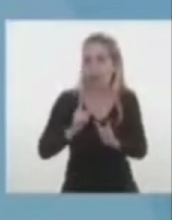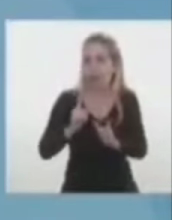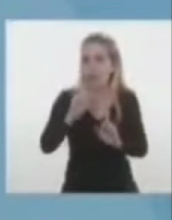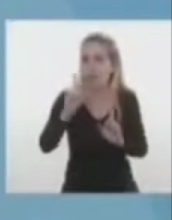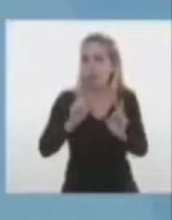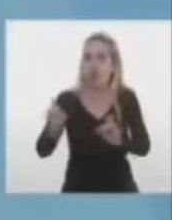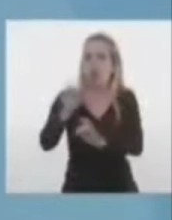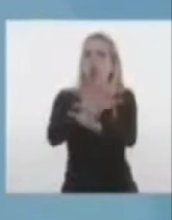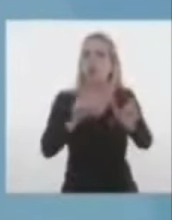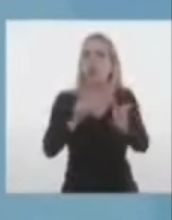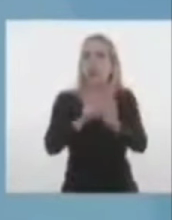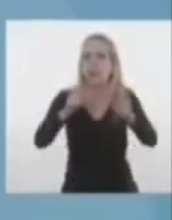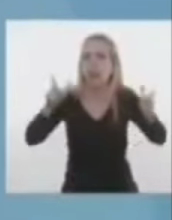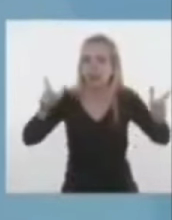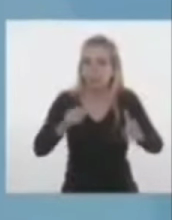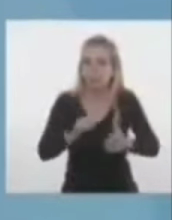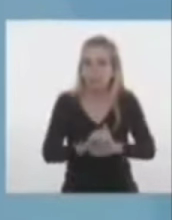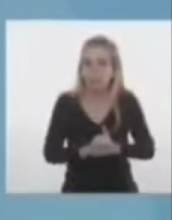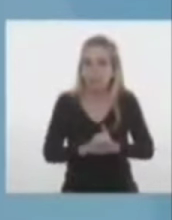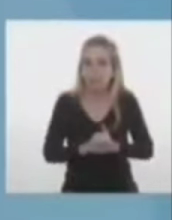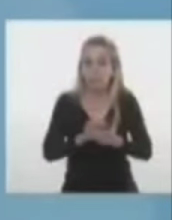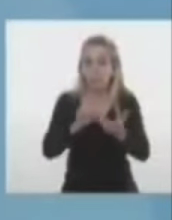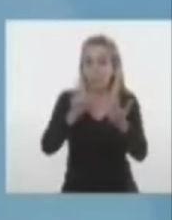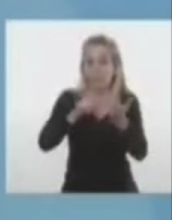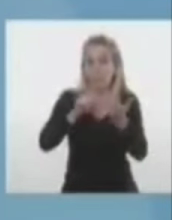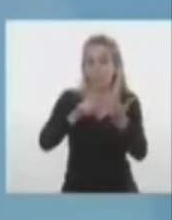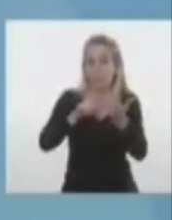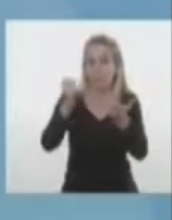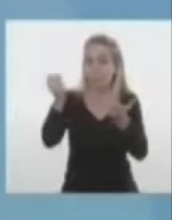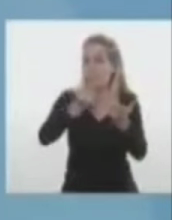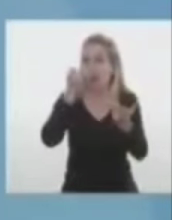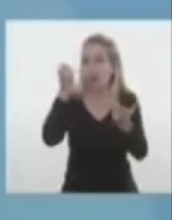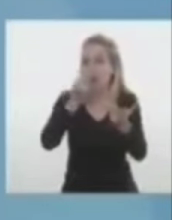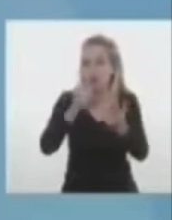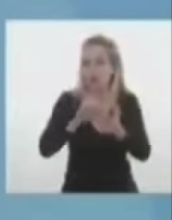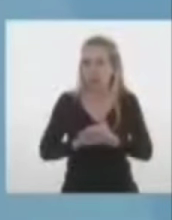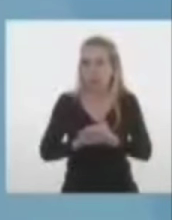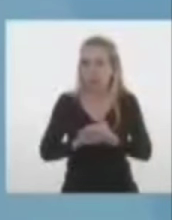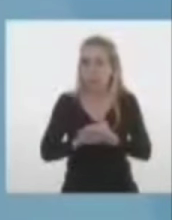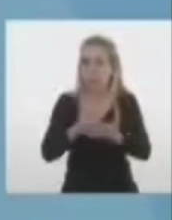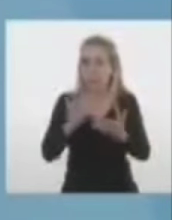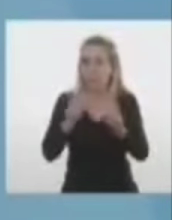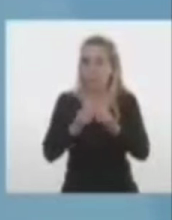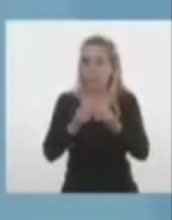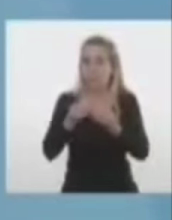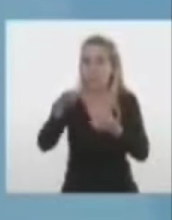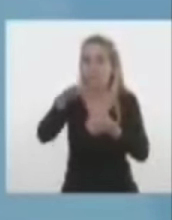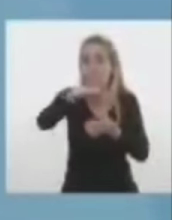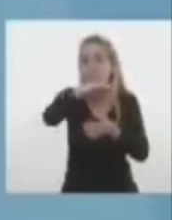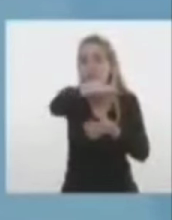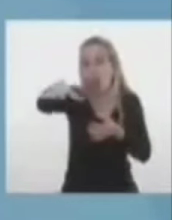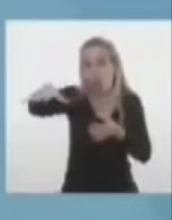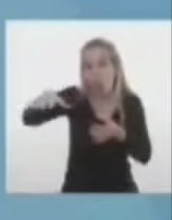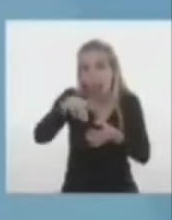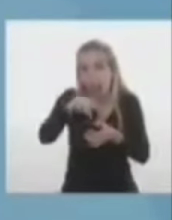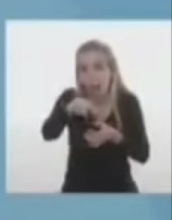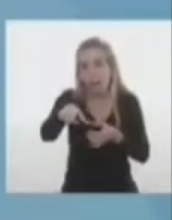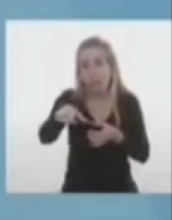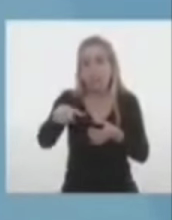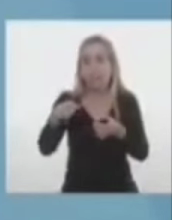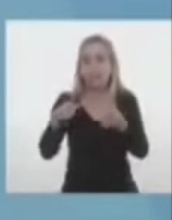la situación, fíjate la disparidad entre el oficial y el paralelo. Si alguien cree que esto no se va a trasladar en algún momento, fíjate cómo está la